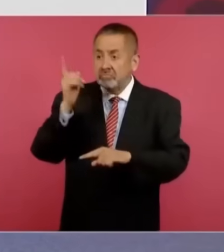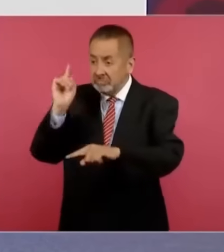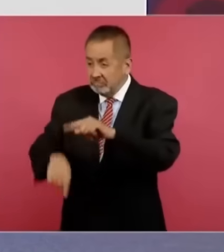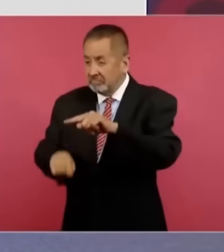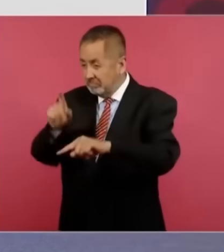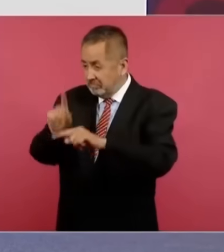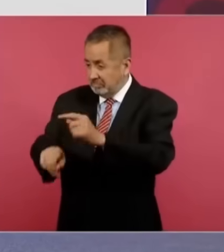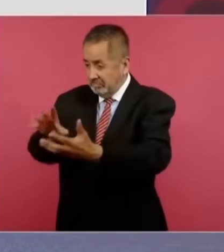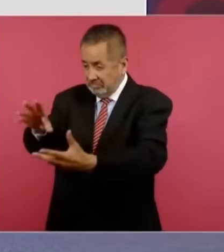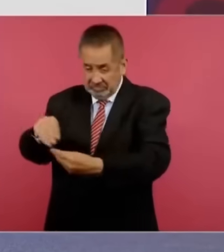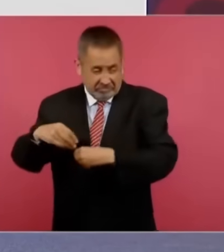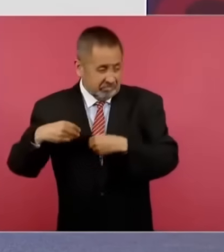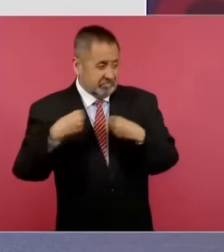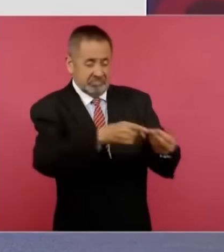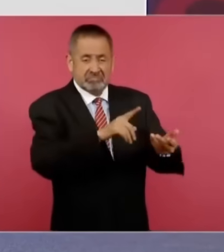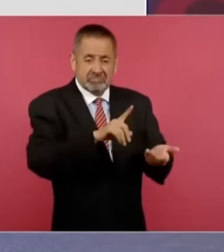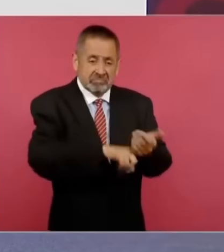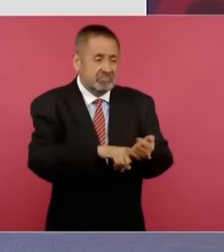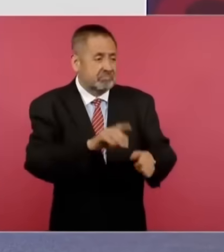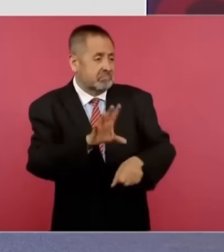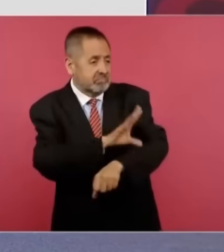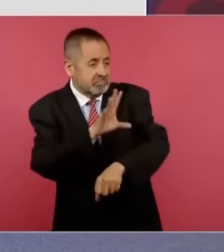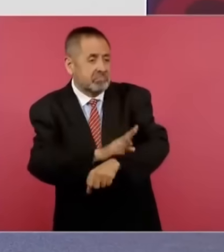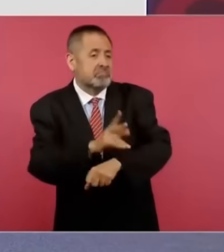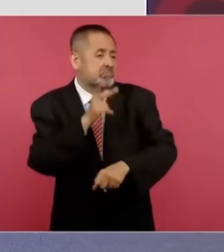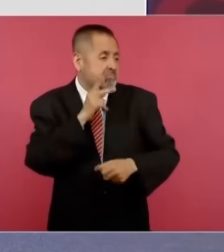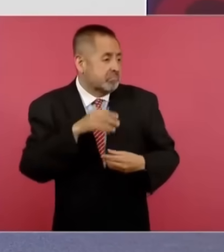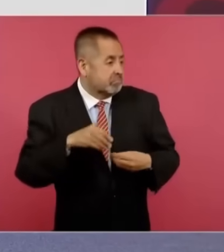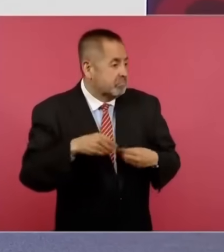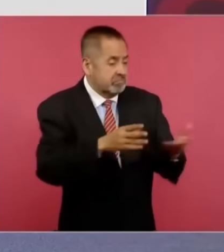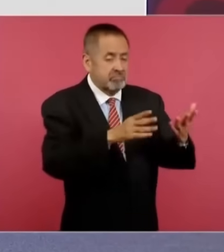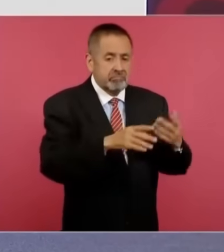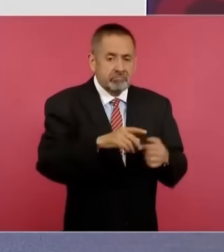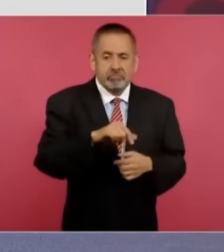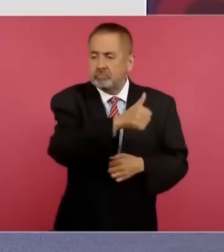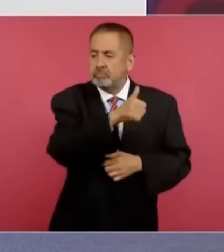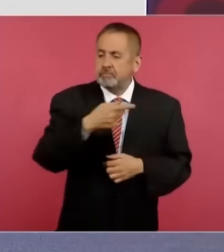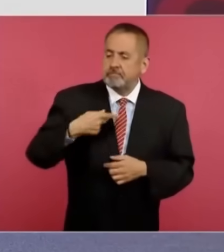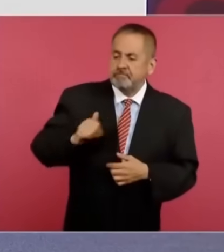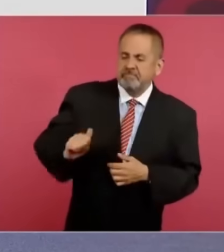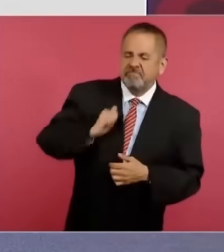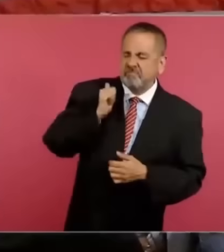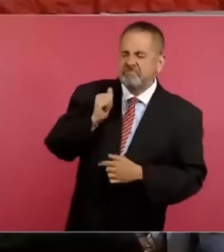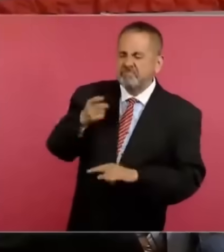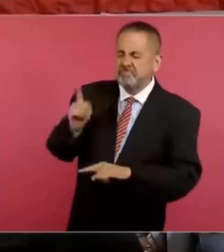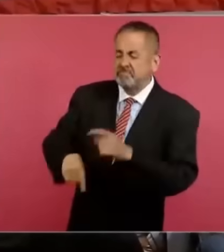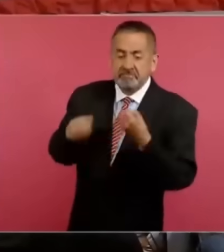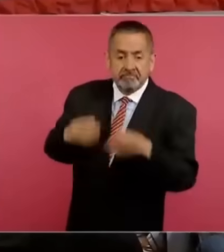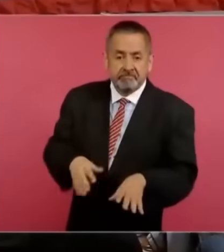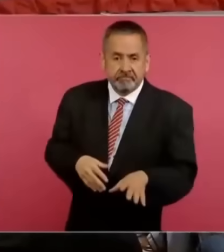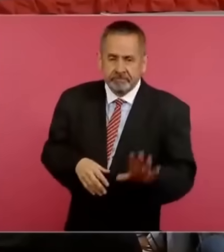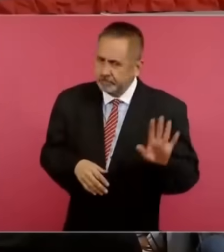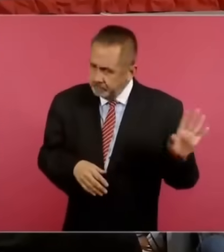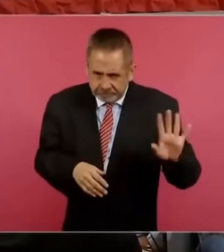recursos energéticos a intereses ajenos a la nación que conformamos.